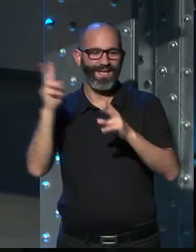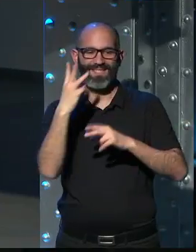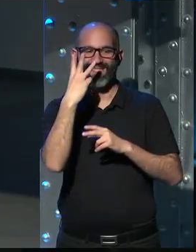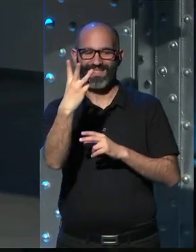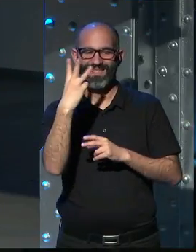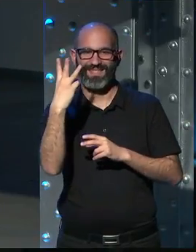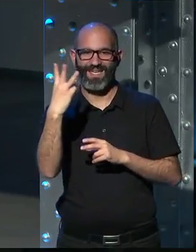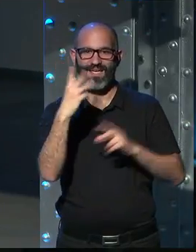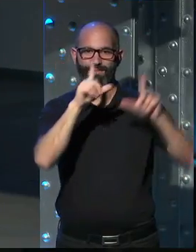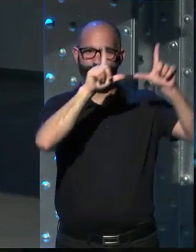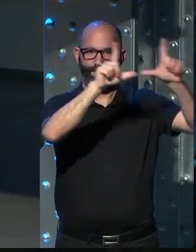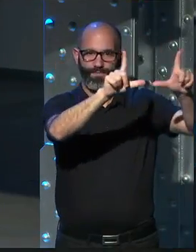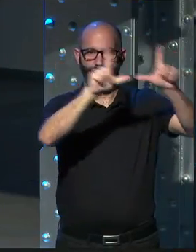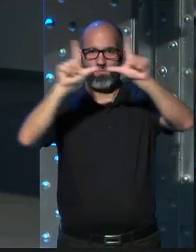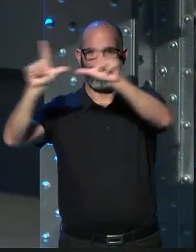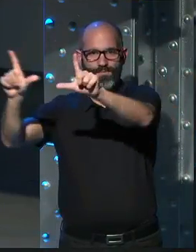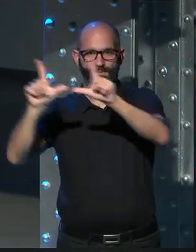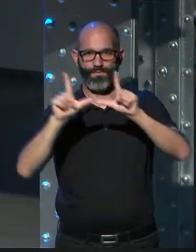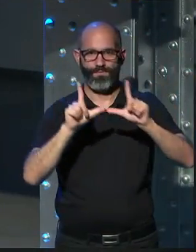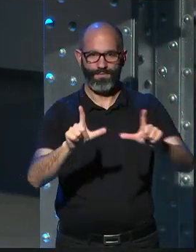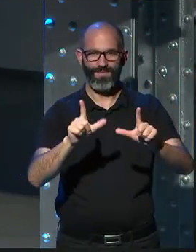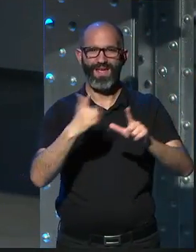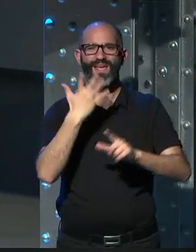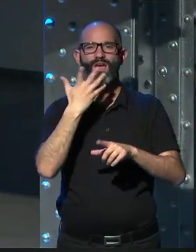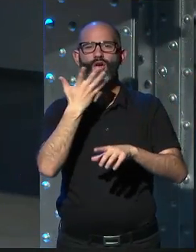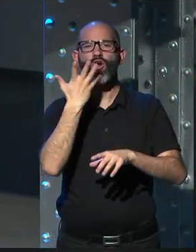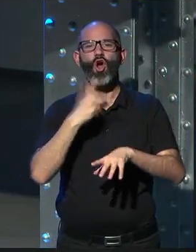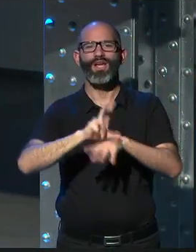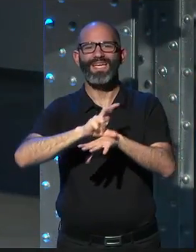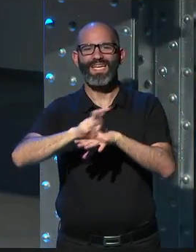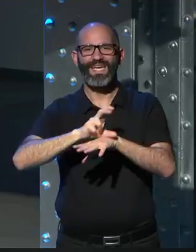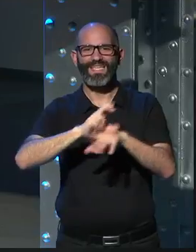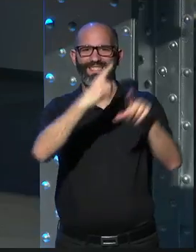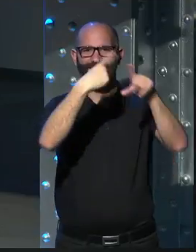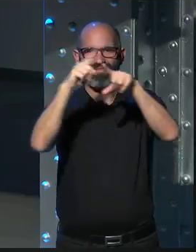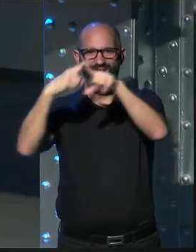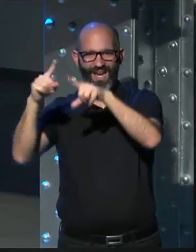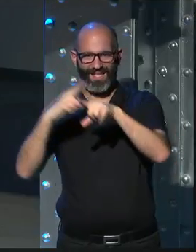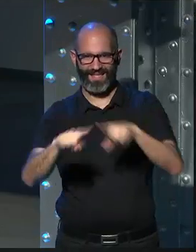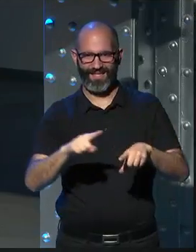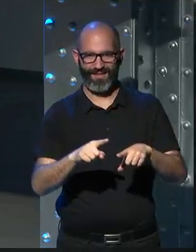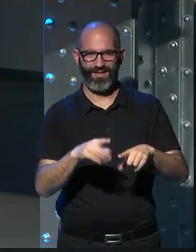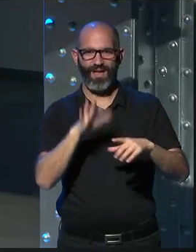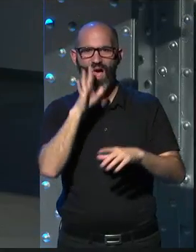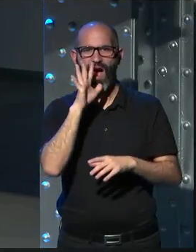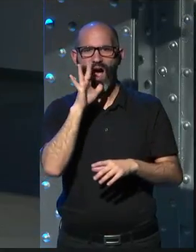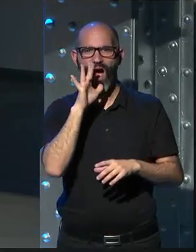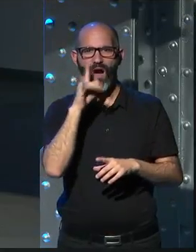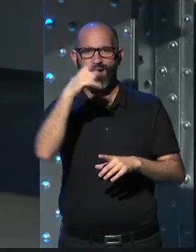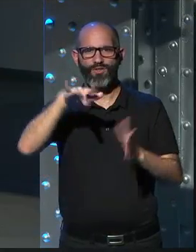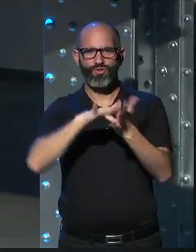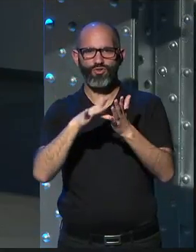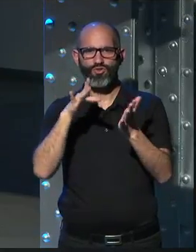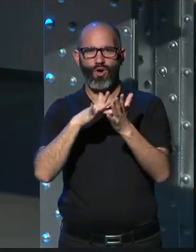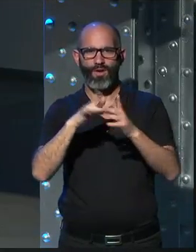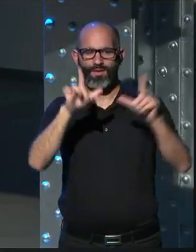tres rectángulos con diferentes niveles de gris. Vamos ahora simplemente a cambiar el ángulo